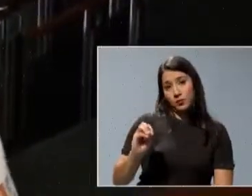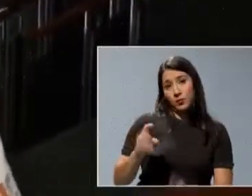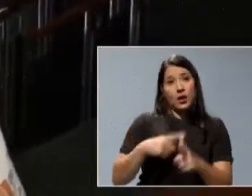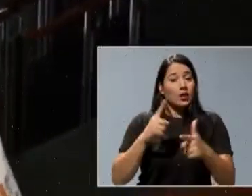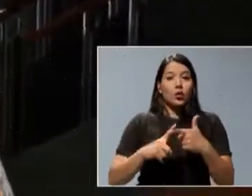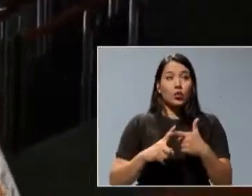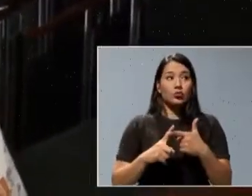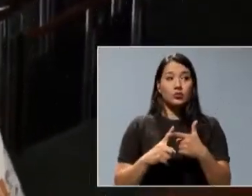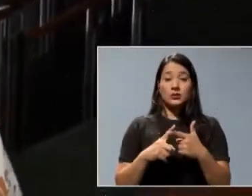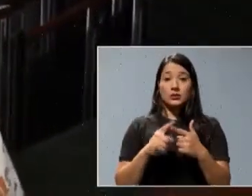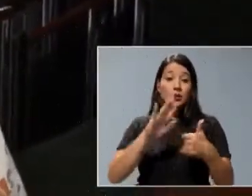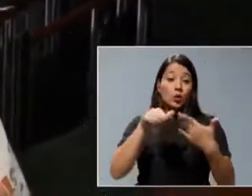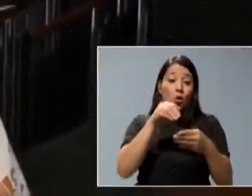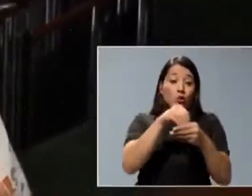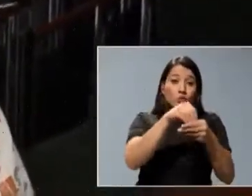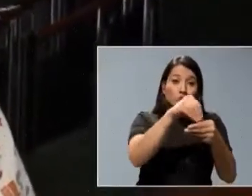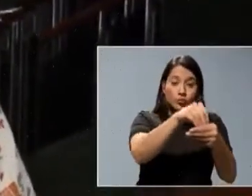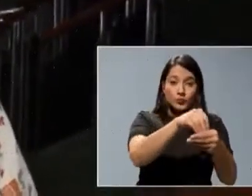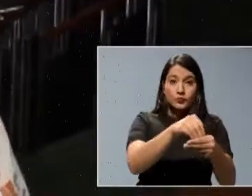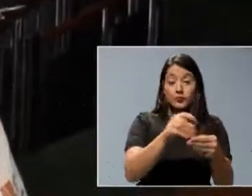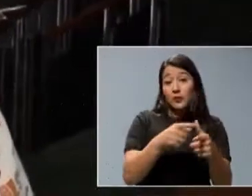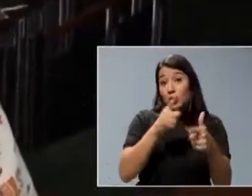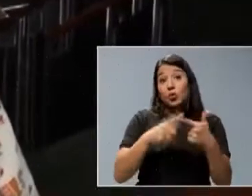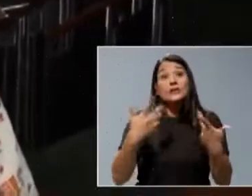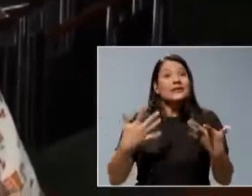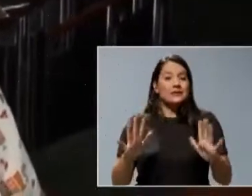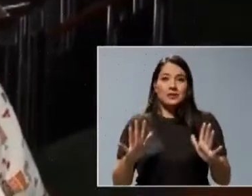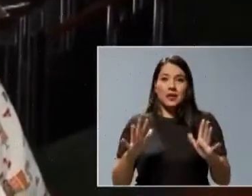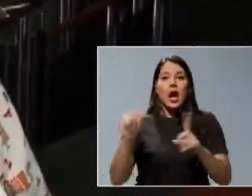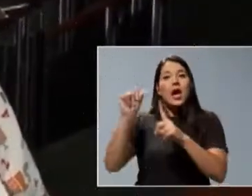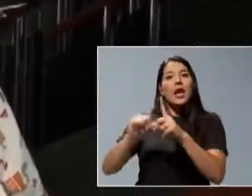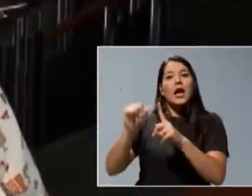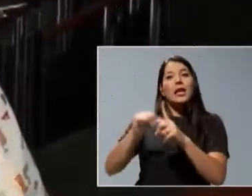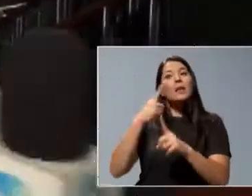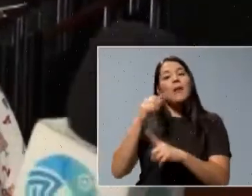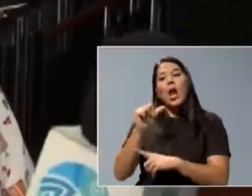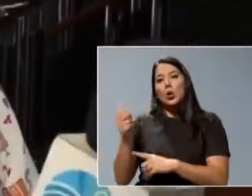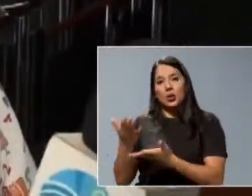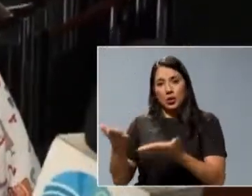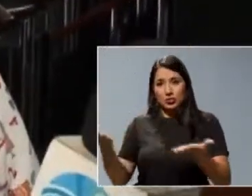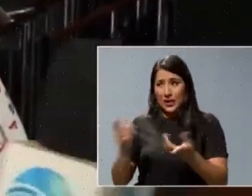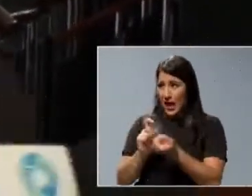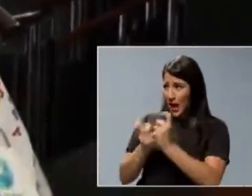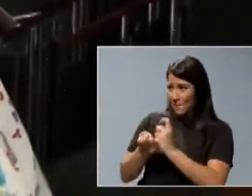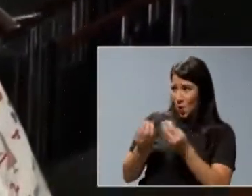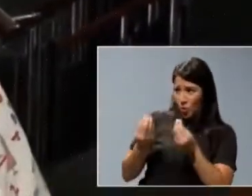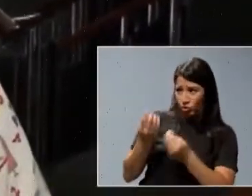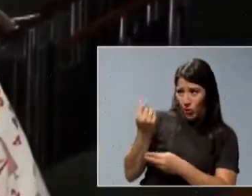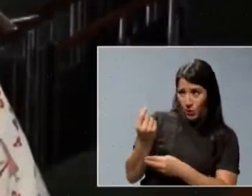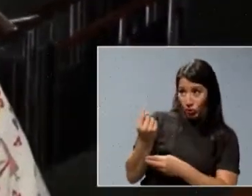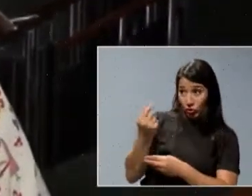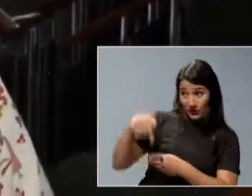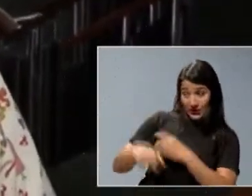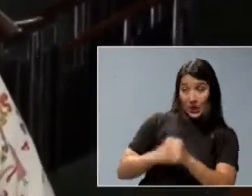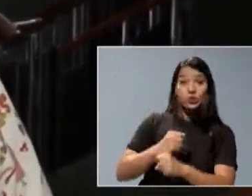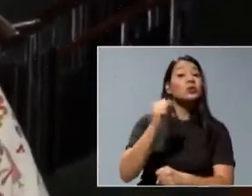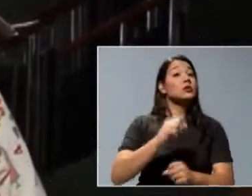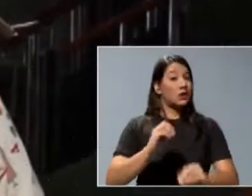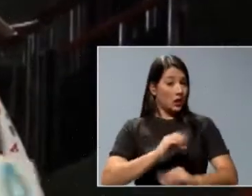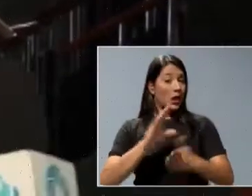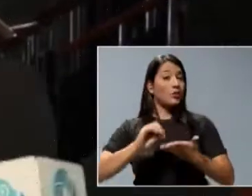todo, entonces hago la cuantita aparte, entonces ya el aguinaldo lo cojo para un lado. Entonces, ¿le varió mucho para este año? Sí, claro, un poco,